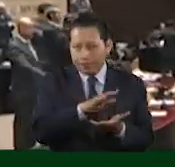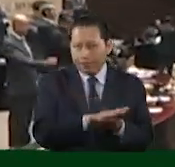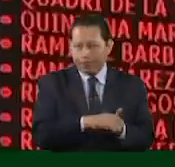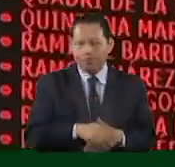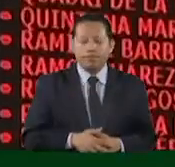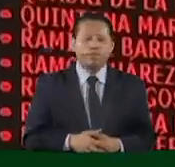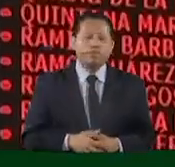Gracias.